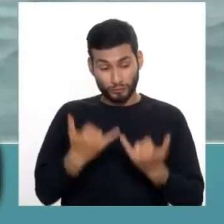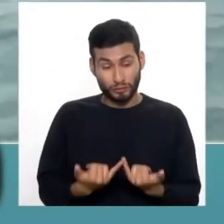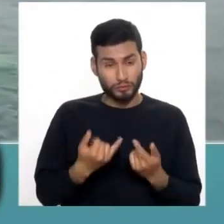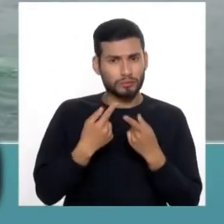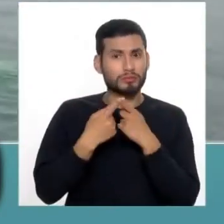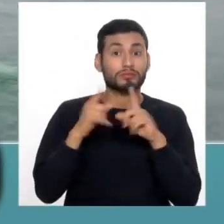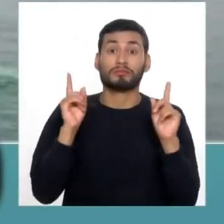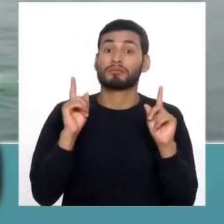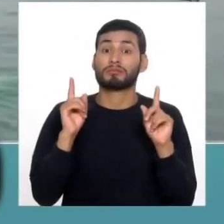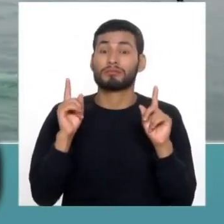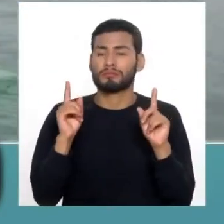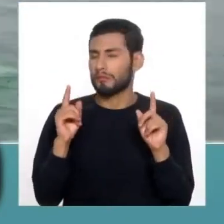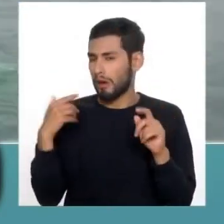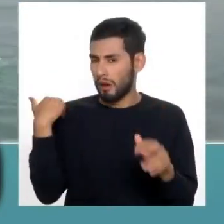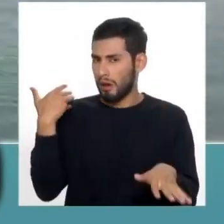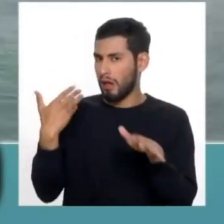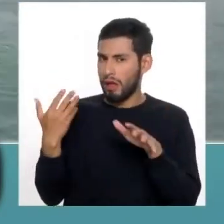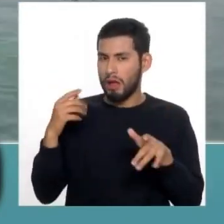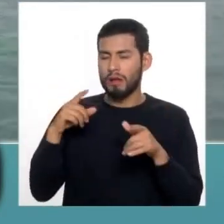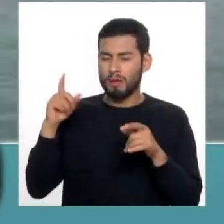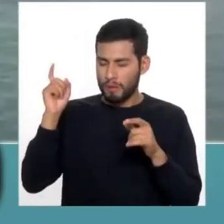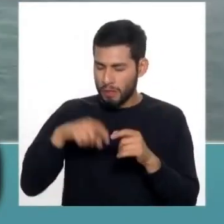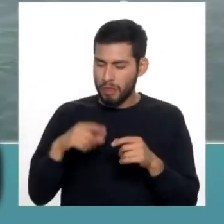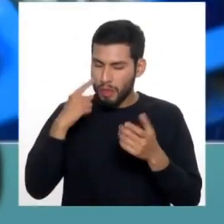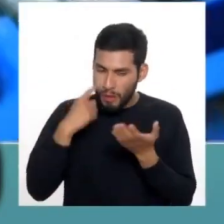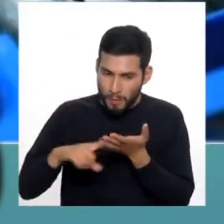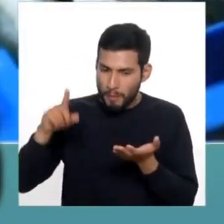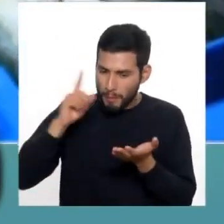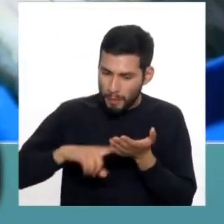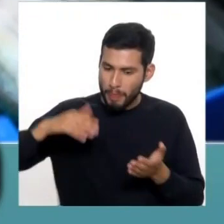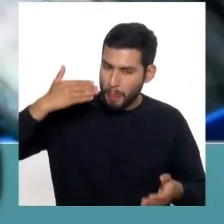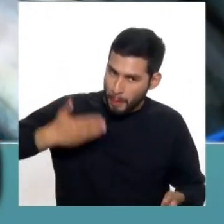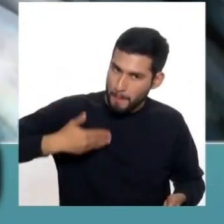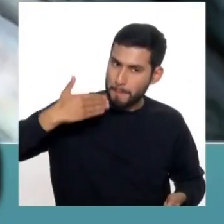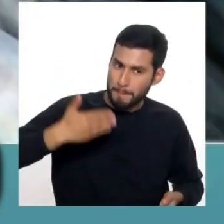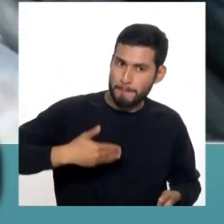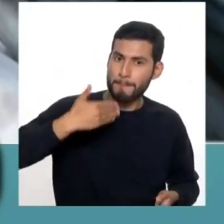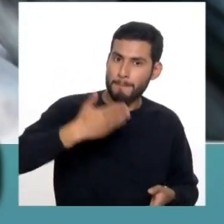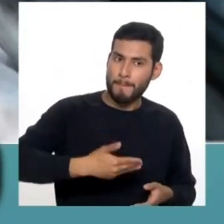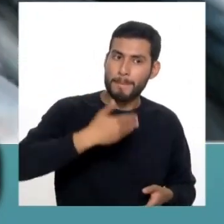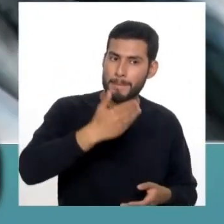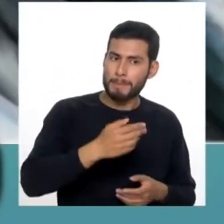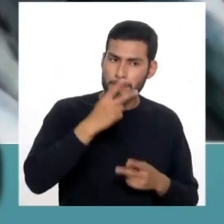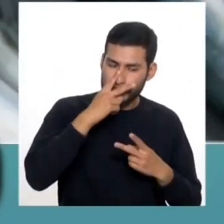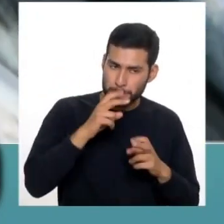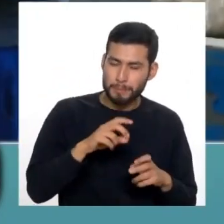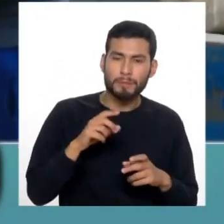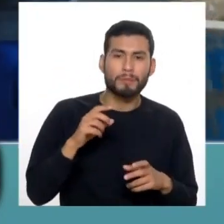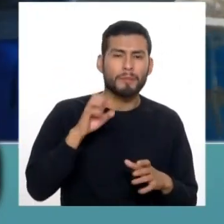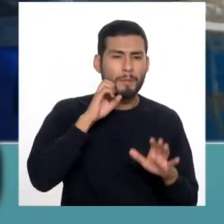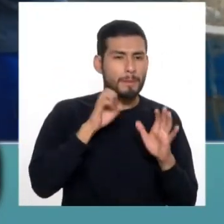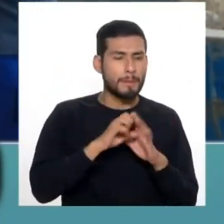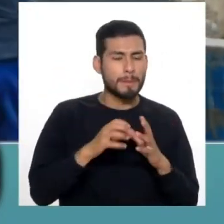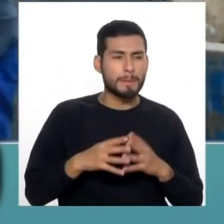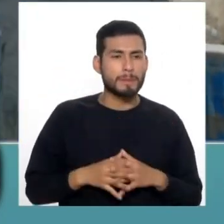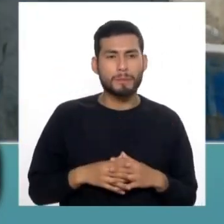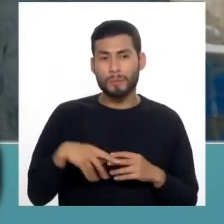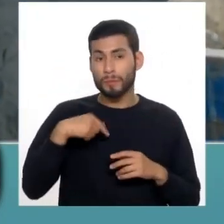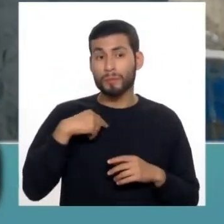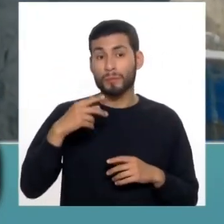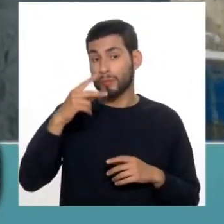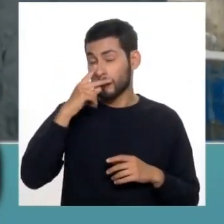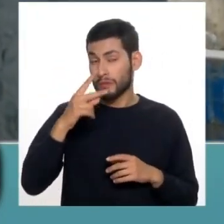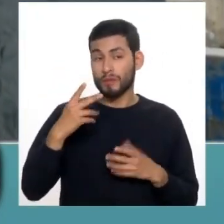¿no? Entonces, es necesario revisar, ¿no? Revisar aspectos específicos, ¿no? Por ejemplo, damos una